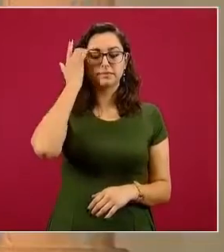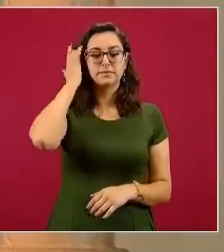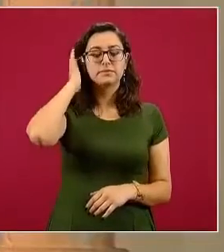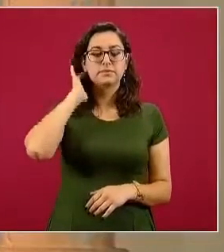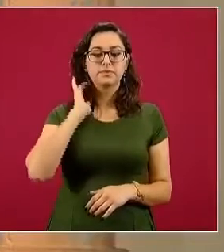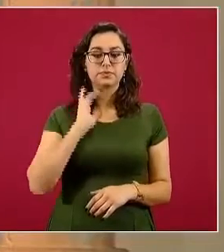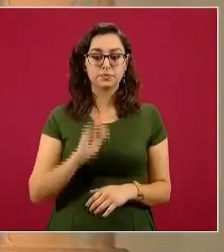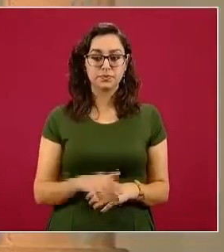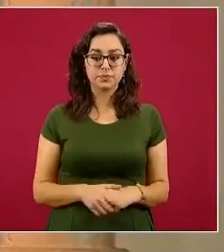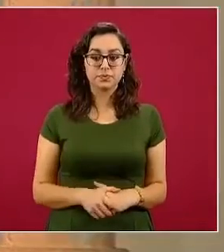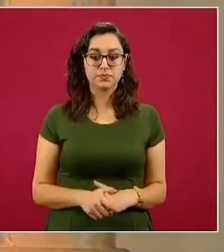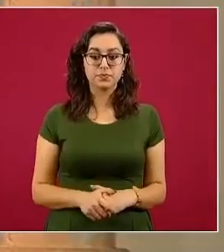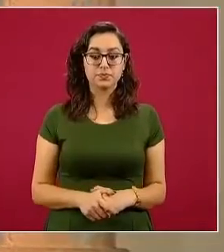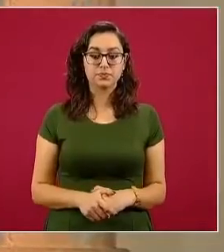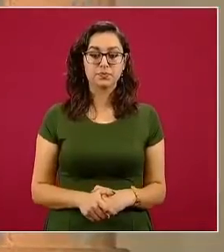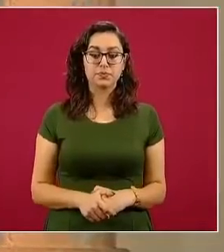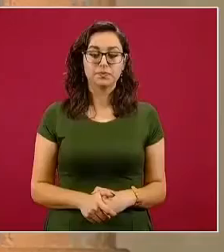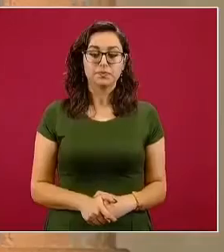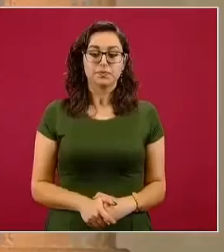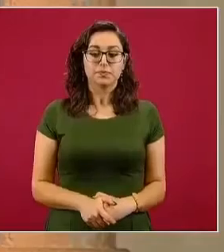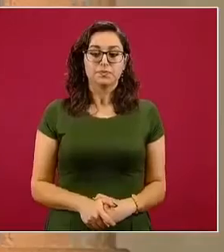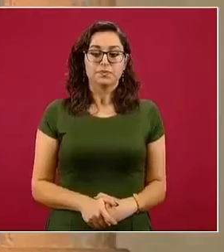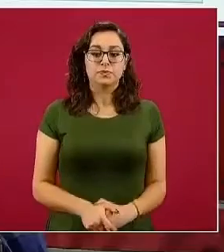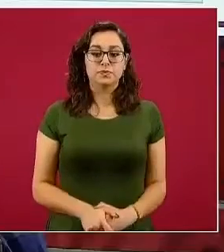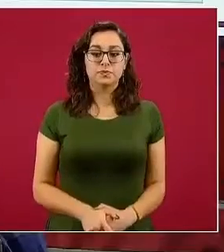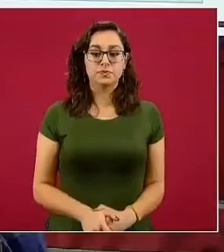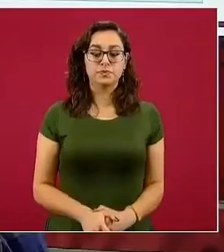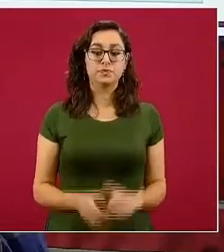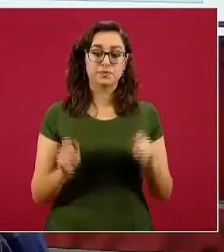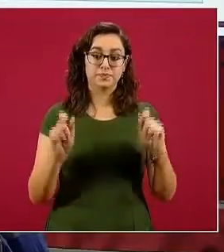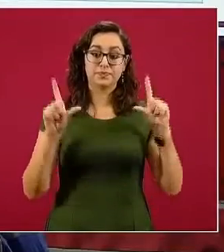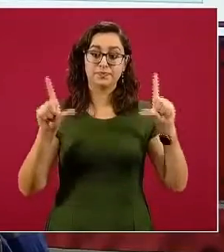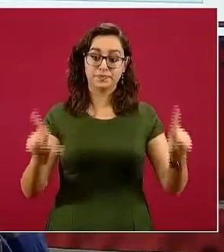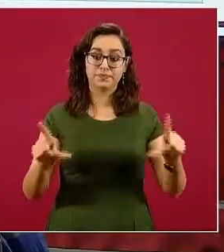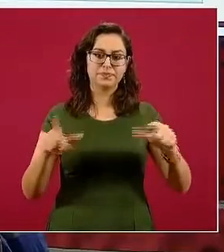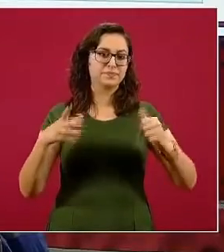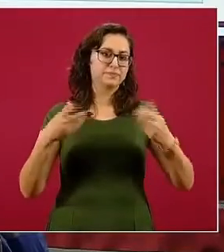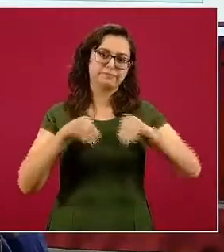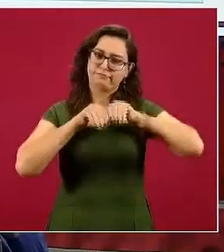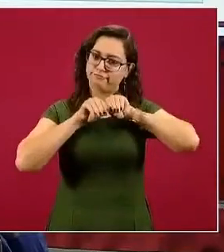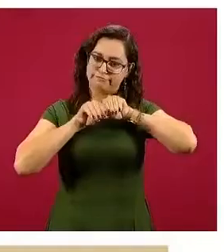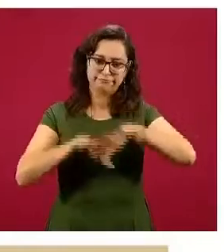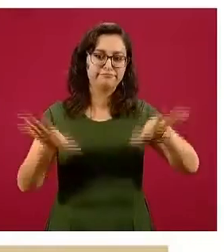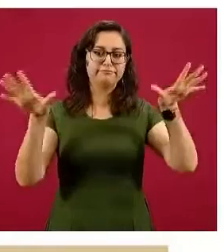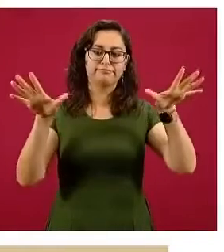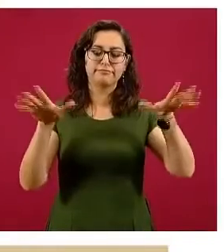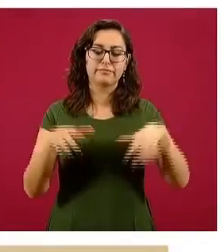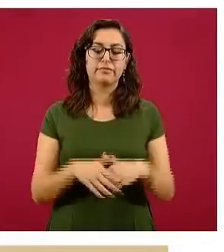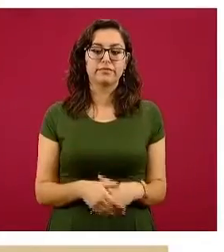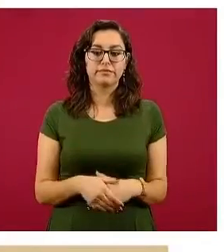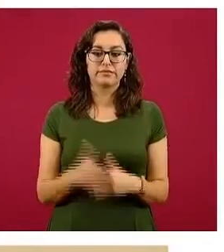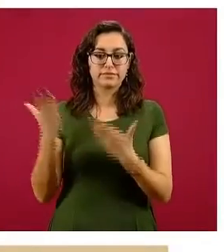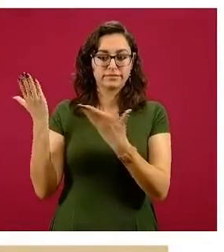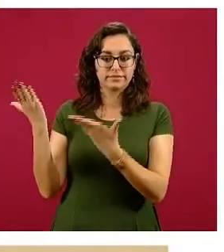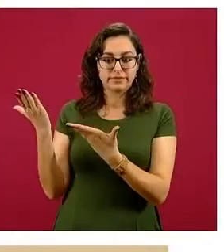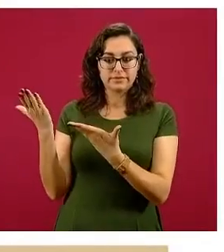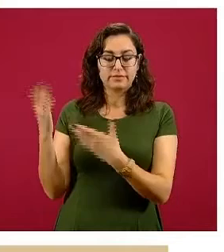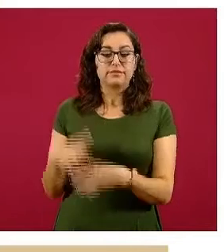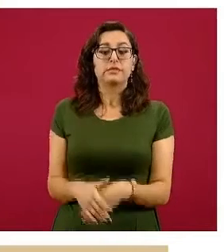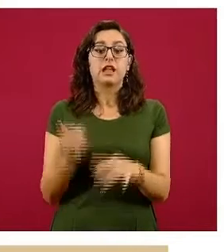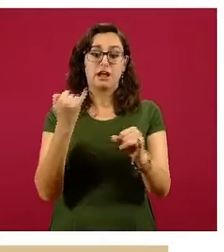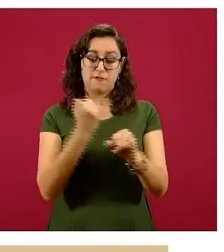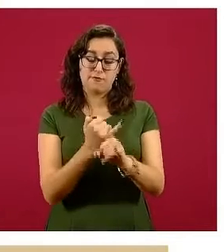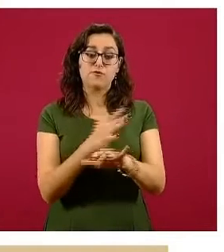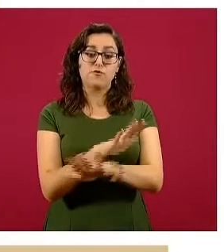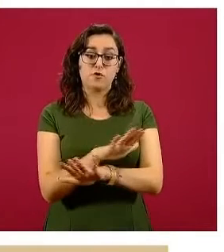Solamente para pedirles que nos ayuden a replicar este mensaje, es nuestro material informativo